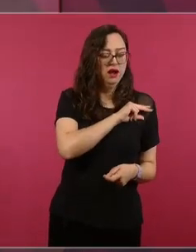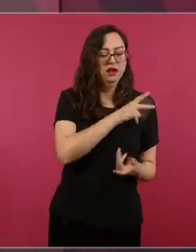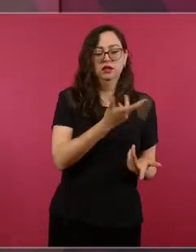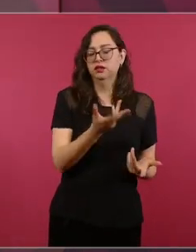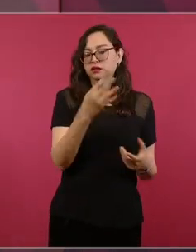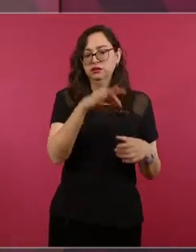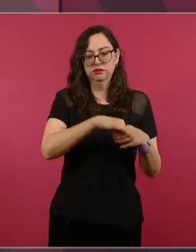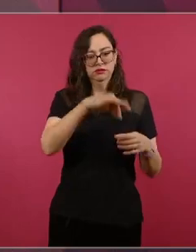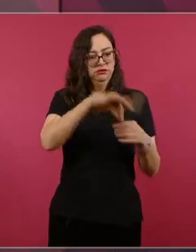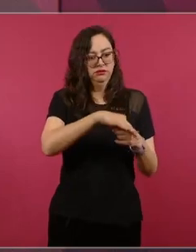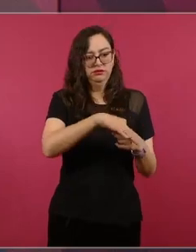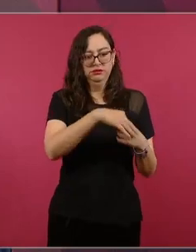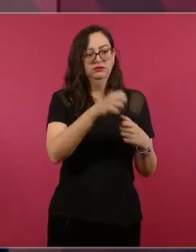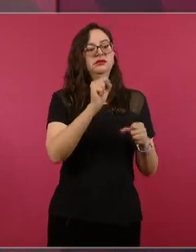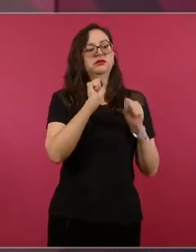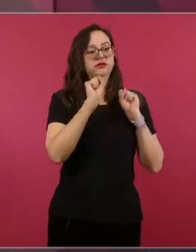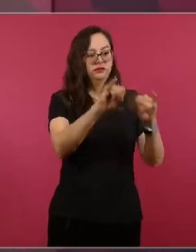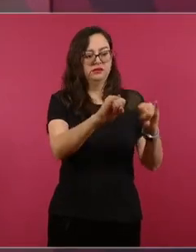Pero